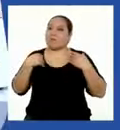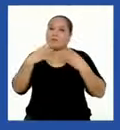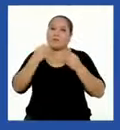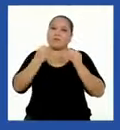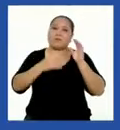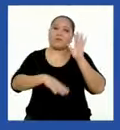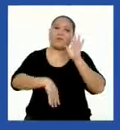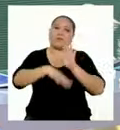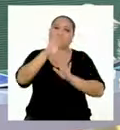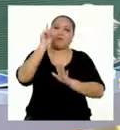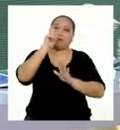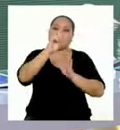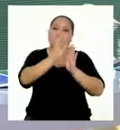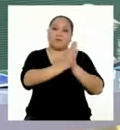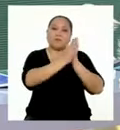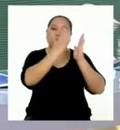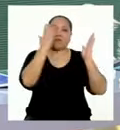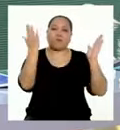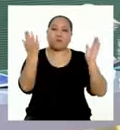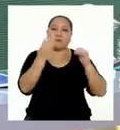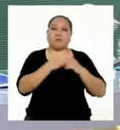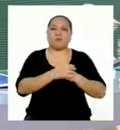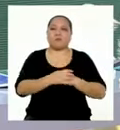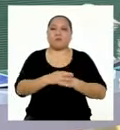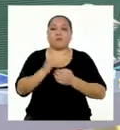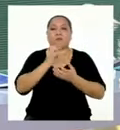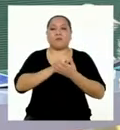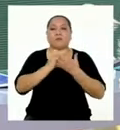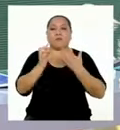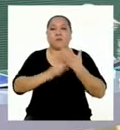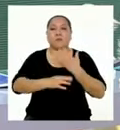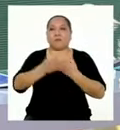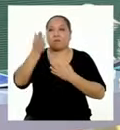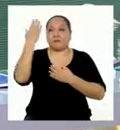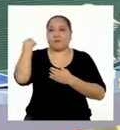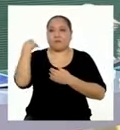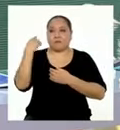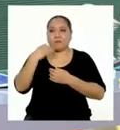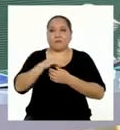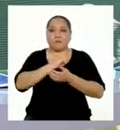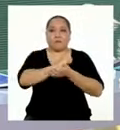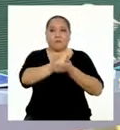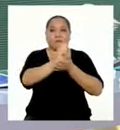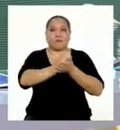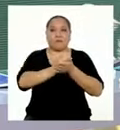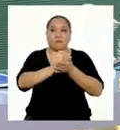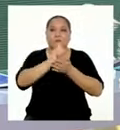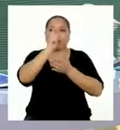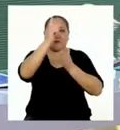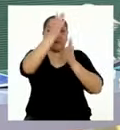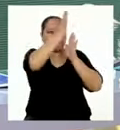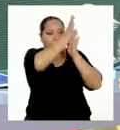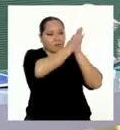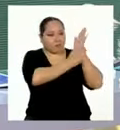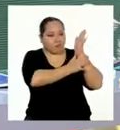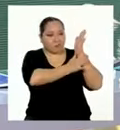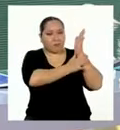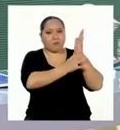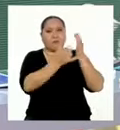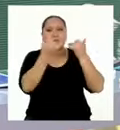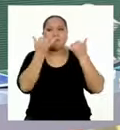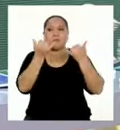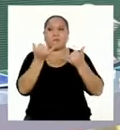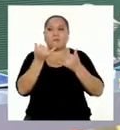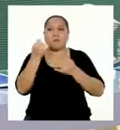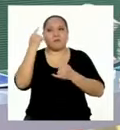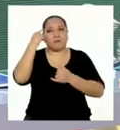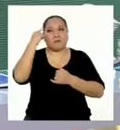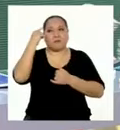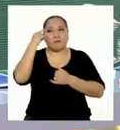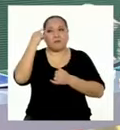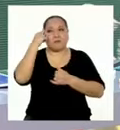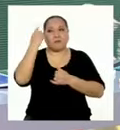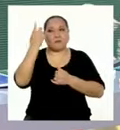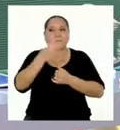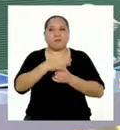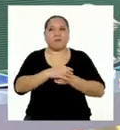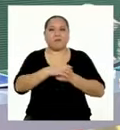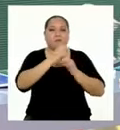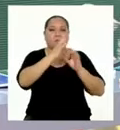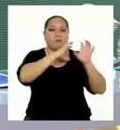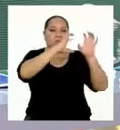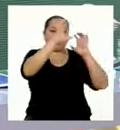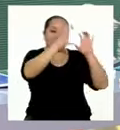de una página. En programas anteriores hemos escrito un texto de una cara. Ahora tenemos que pensar en